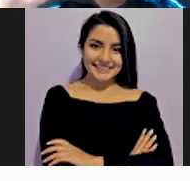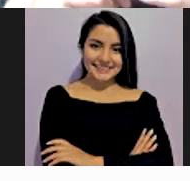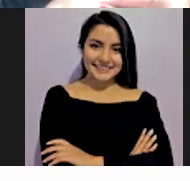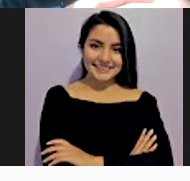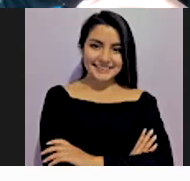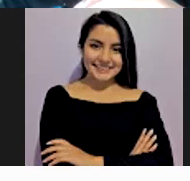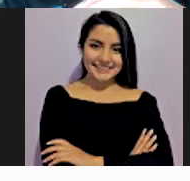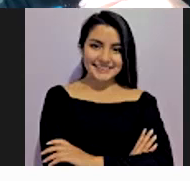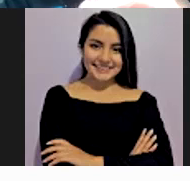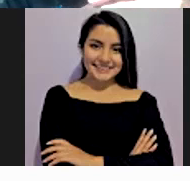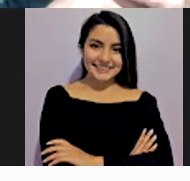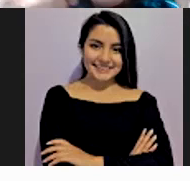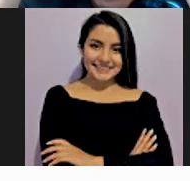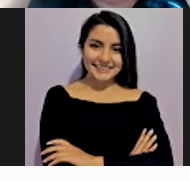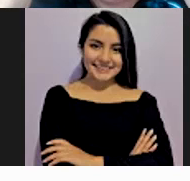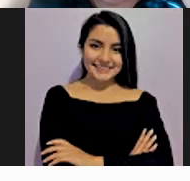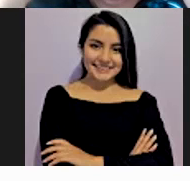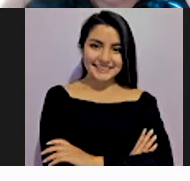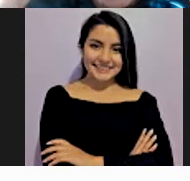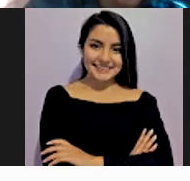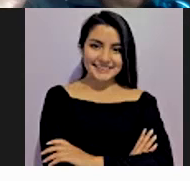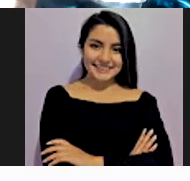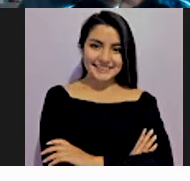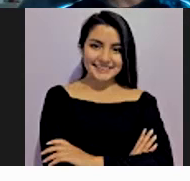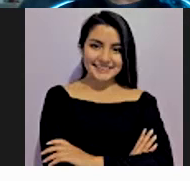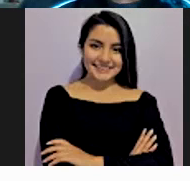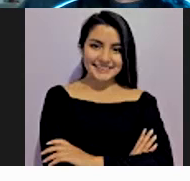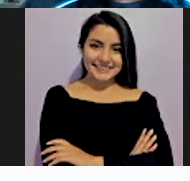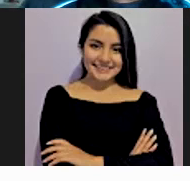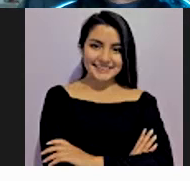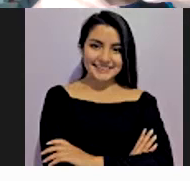la explicación más o menos? ¿Cuál sería usted, de acuerdo a usted?